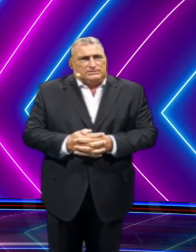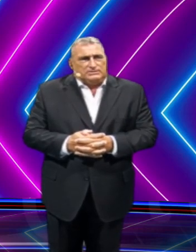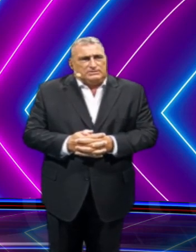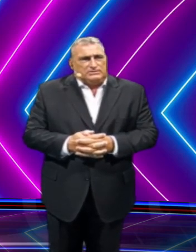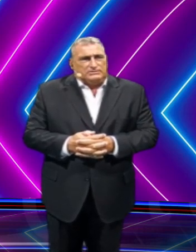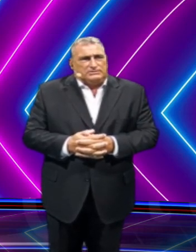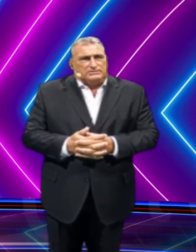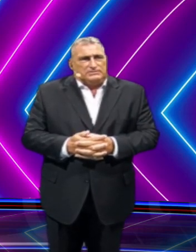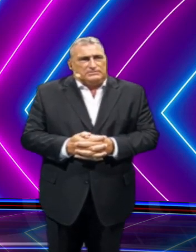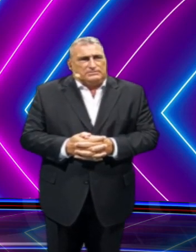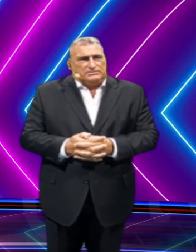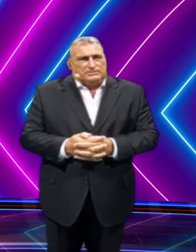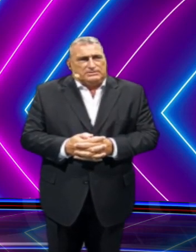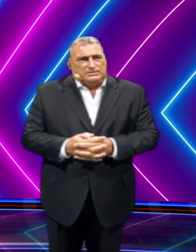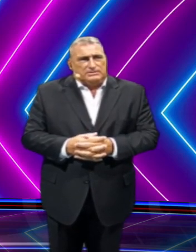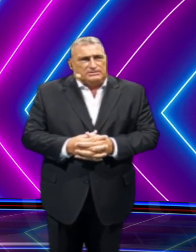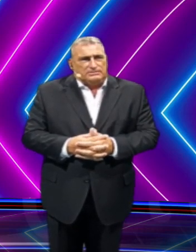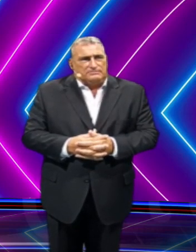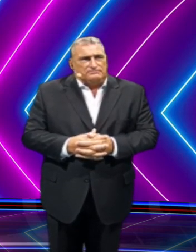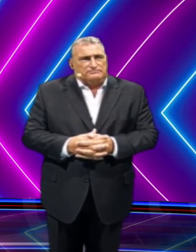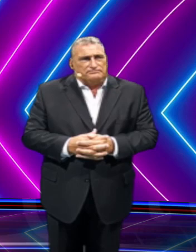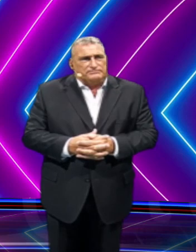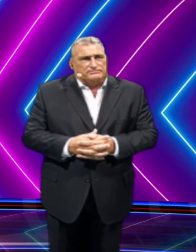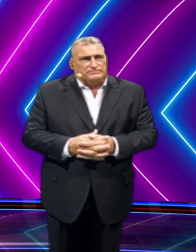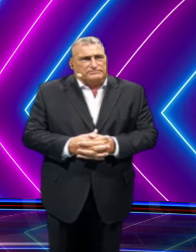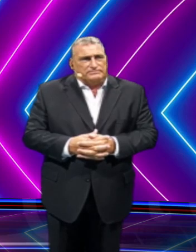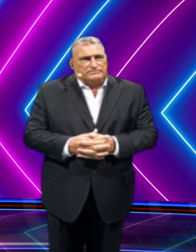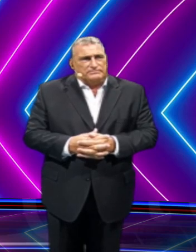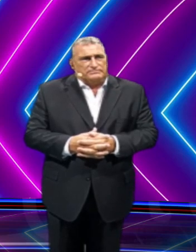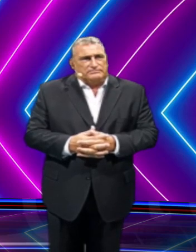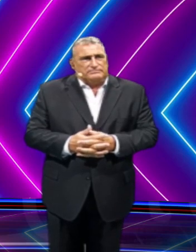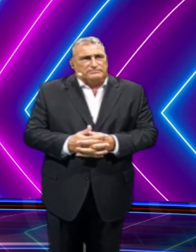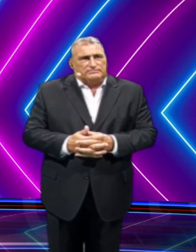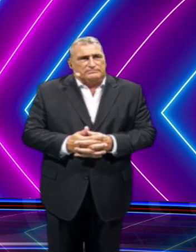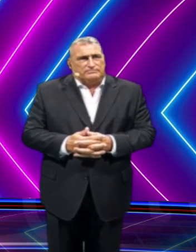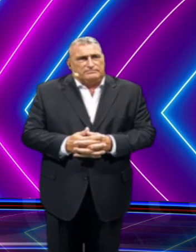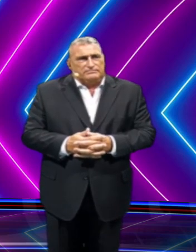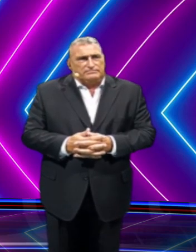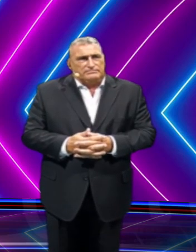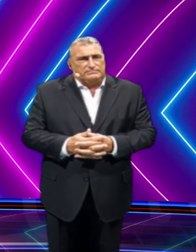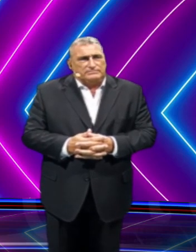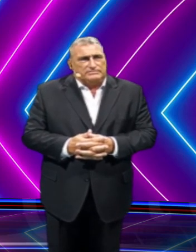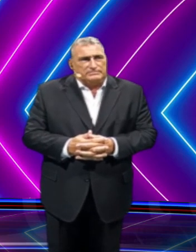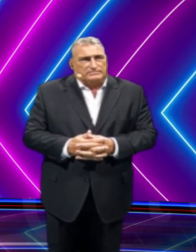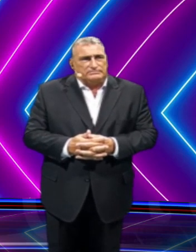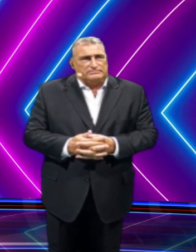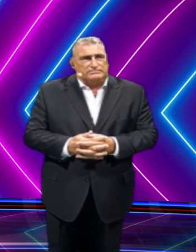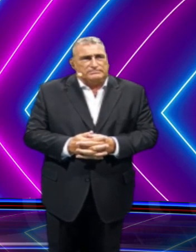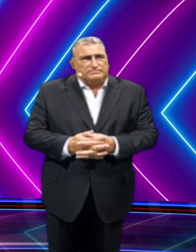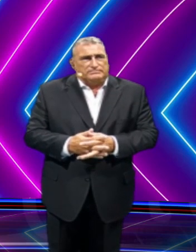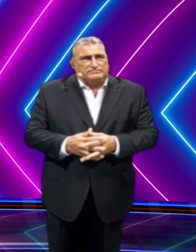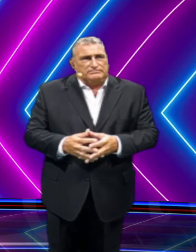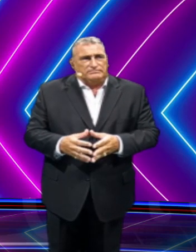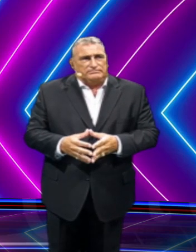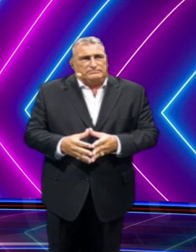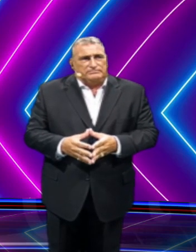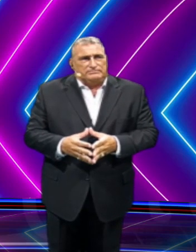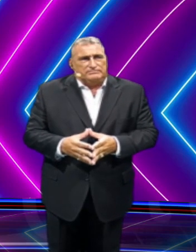de los rugbyers, sí sé que en los boxeadores se suele dar una secuela que se llama, digamos, tipo síndrome de boxeador, que es que de recibir tantos golpes los